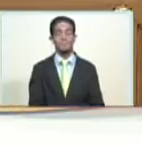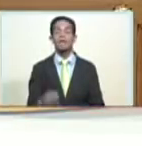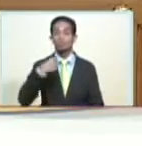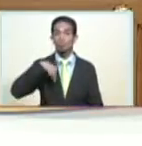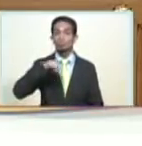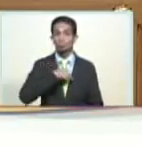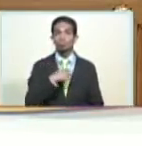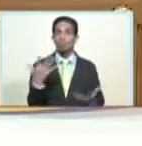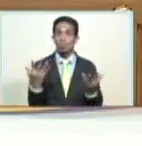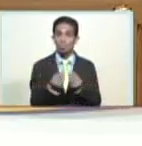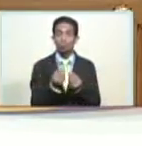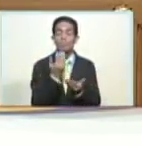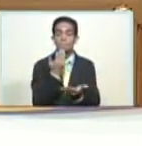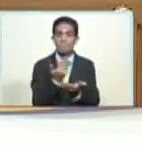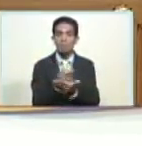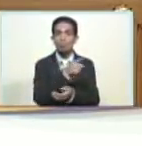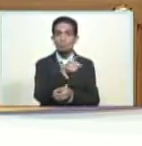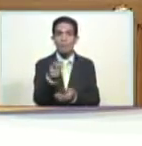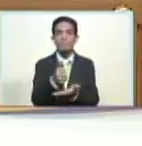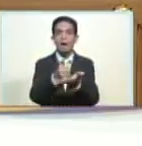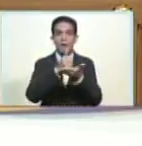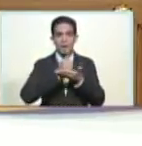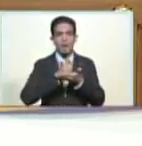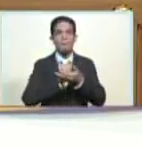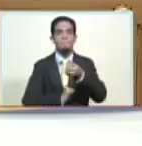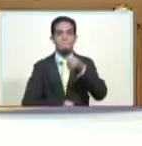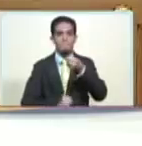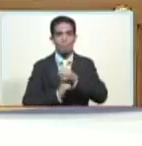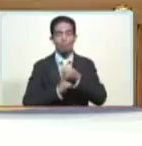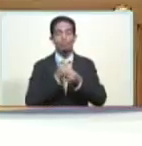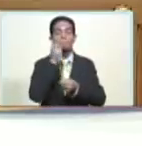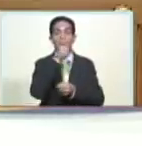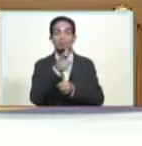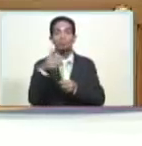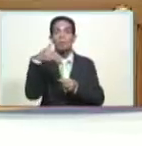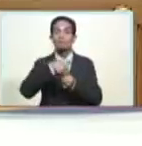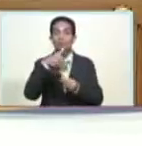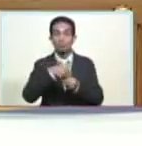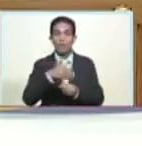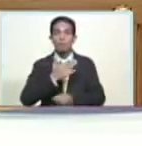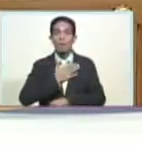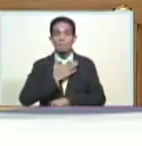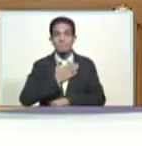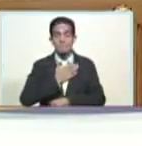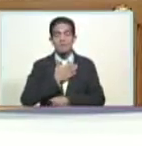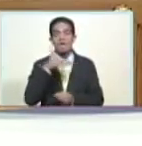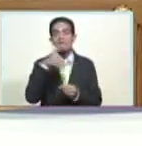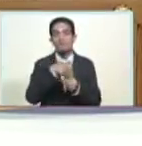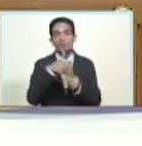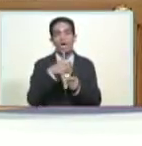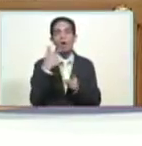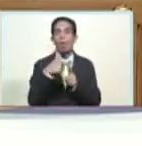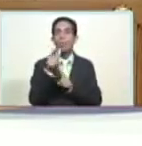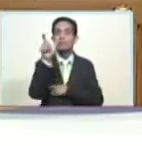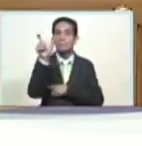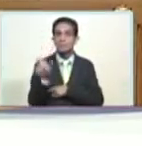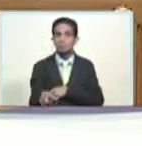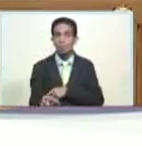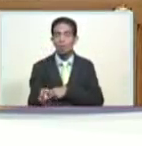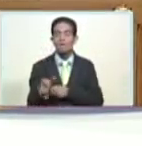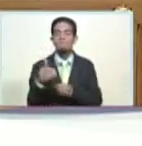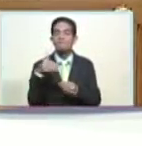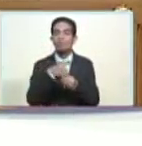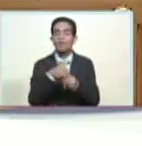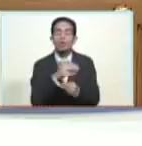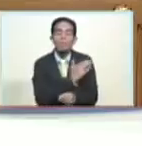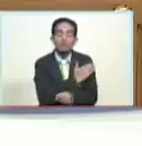remar todos juntos. Yo le pido apoyo a todo el pueblo de Venezuela, a los que votaron por mí, a los que votaron por otros candidatos, a los que no votaron